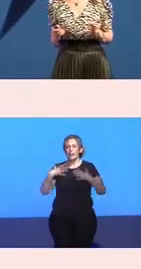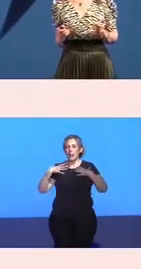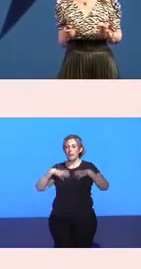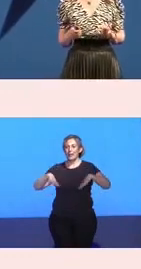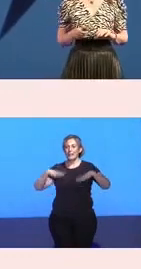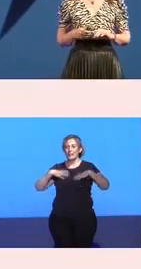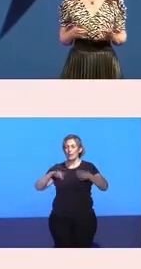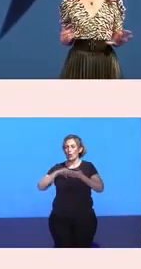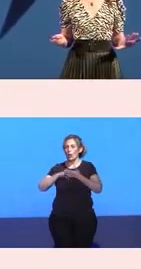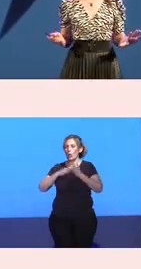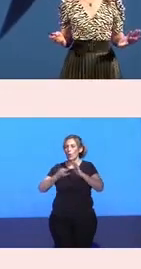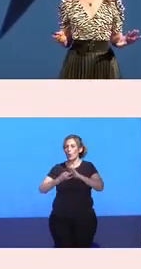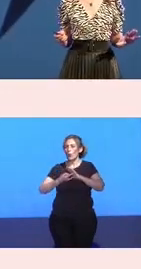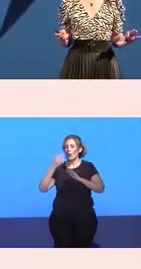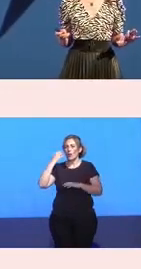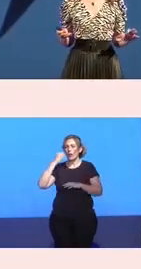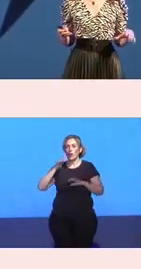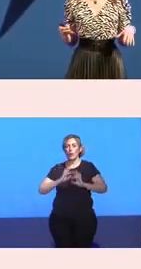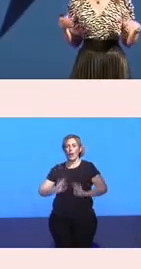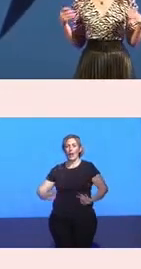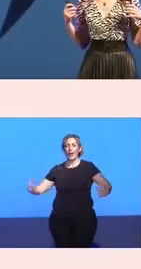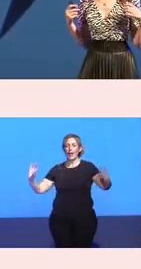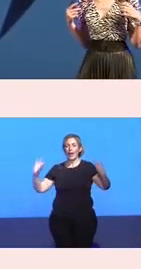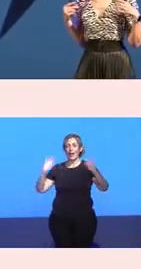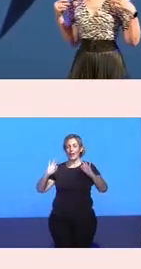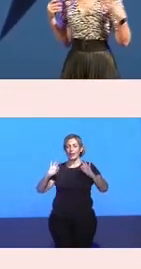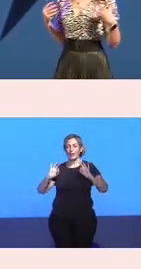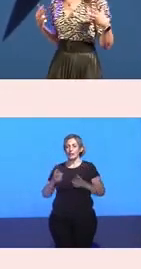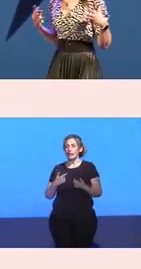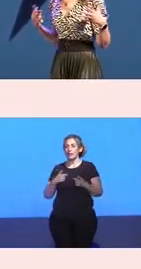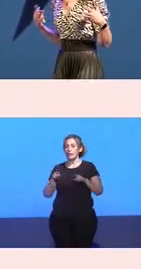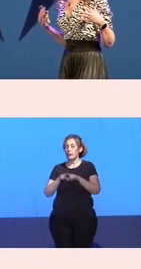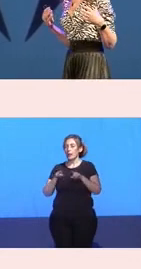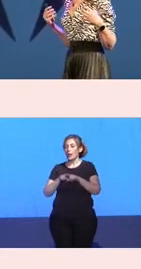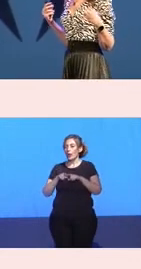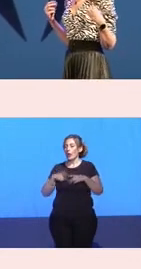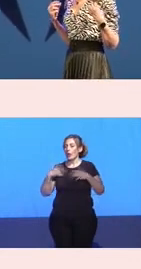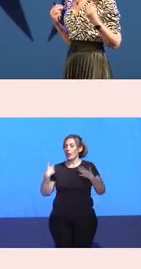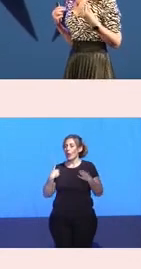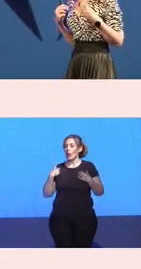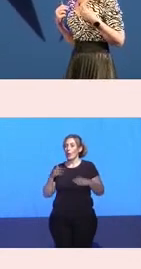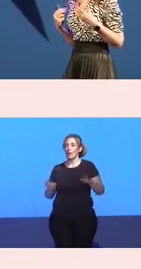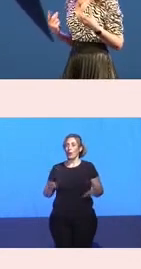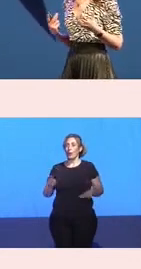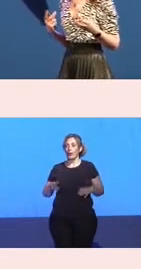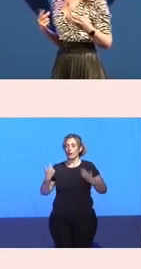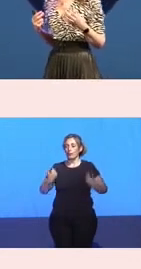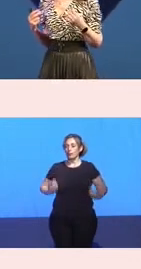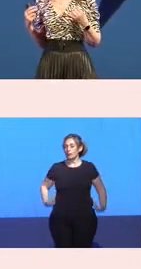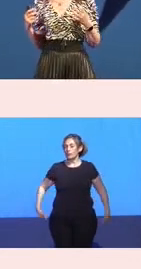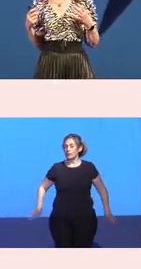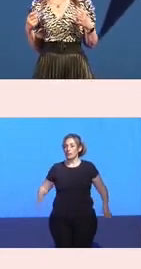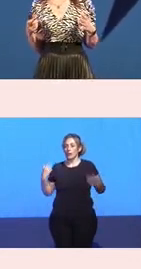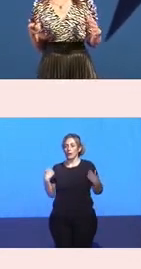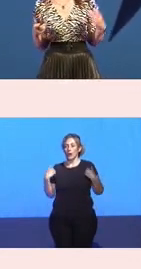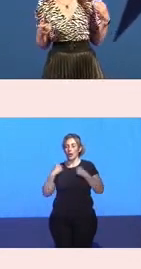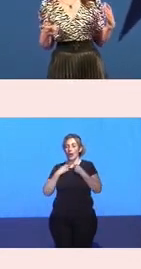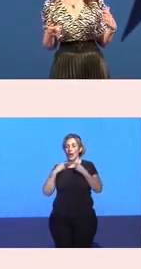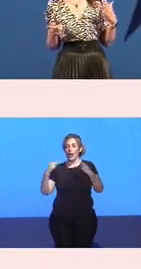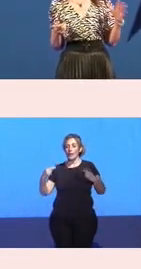una forma extremadamente elegante vestía una especie de frack una camisa plisada y por llevar